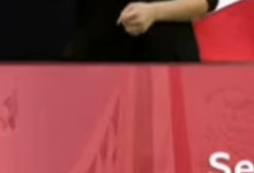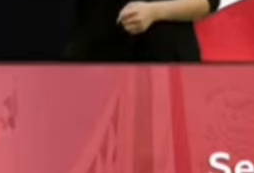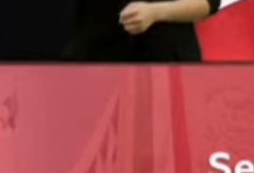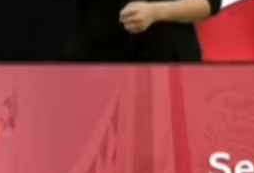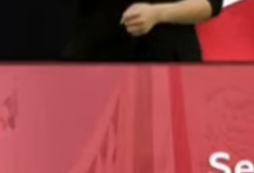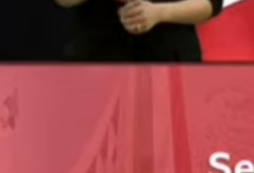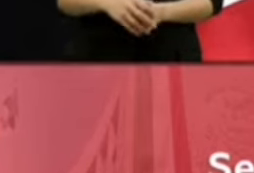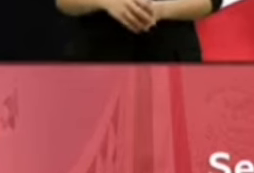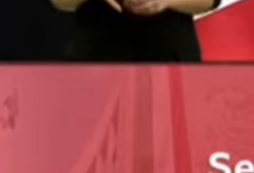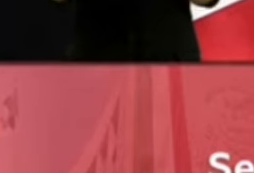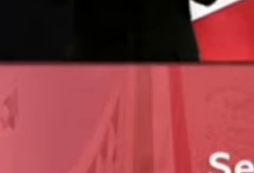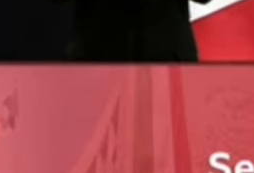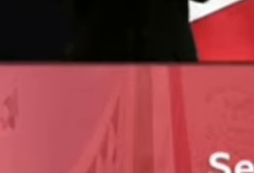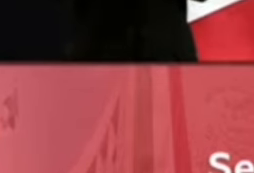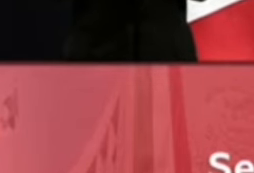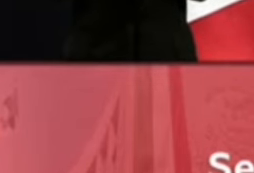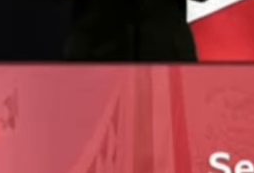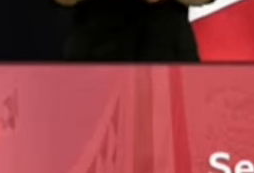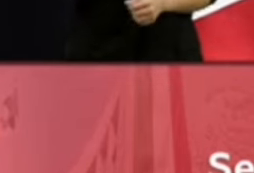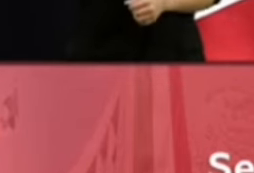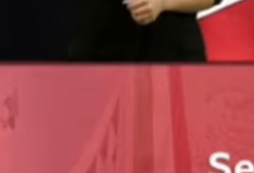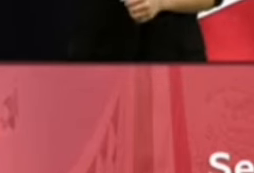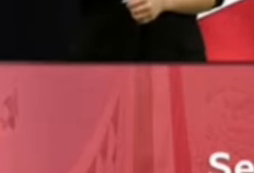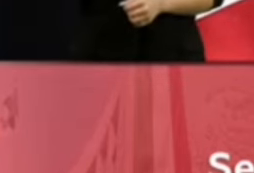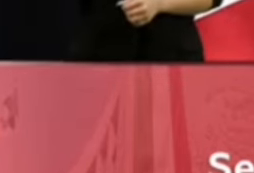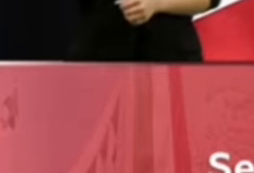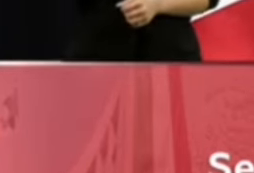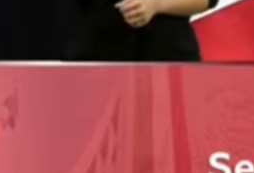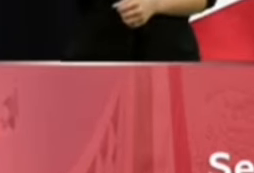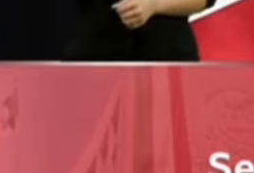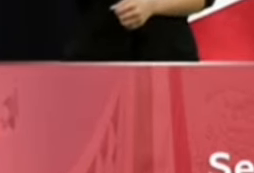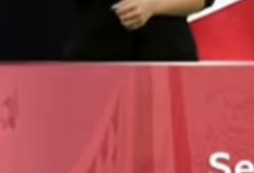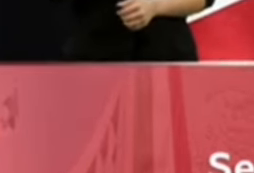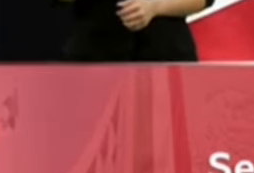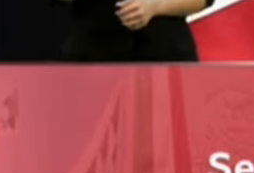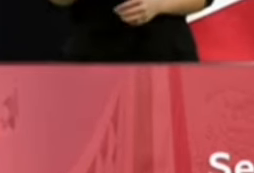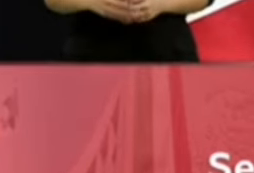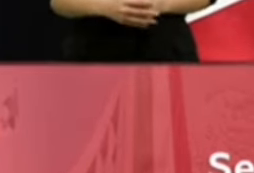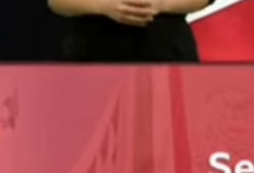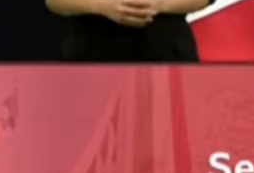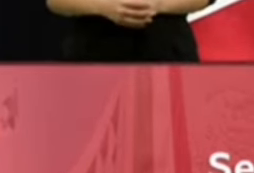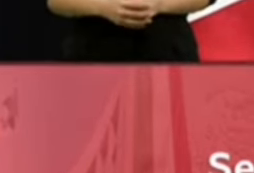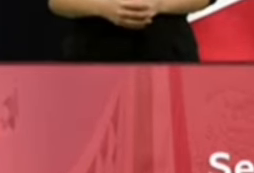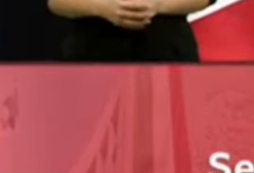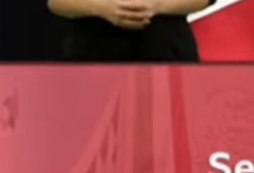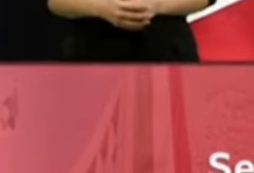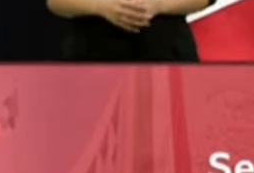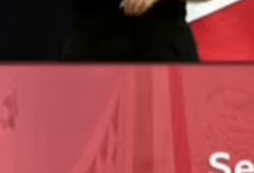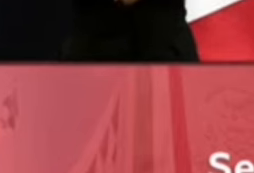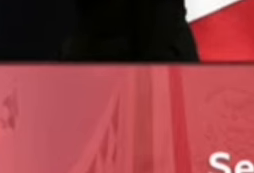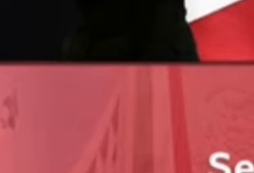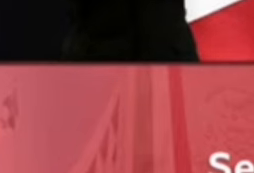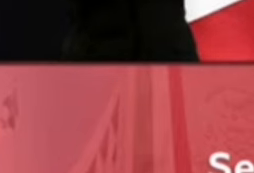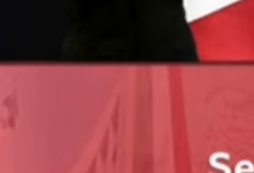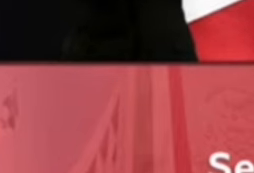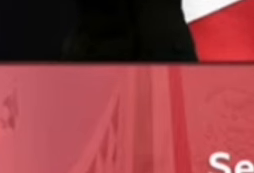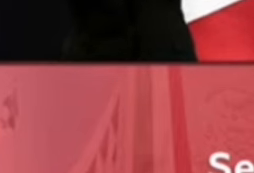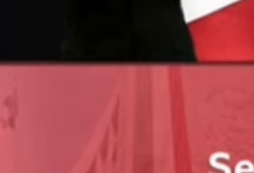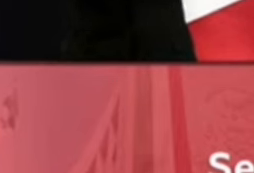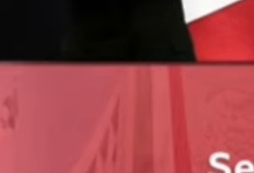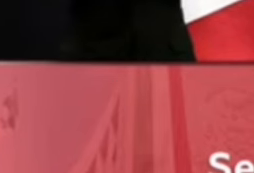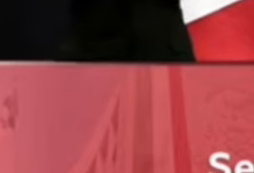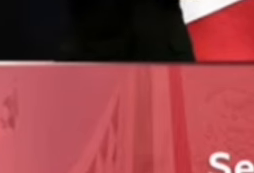agradezco, bueno, primero quiero aquí decirlo, la falta de palabra de coordinaciones parlamentarias, que